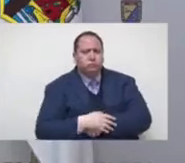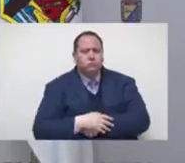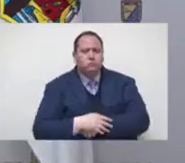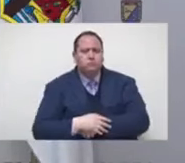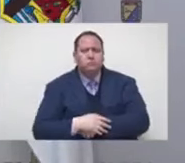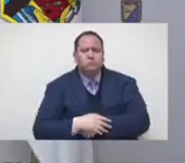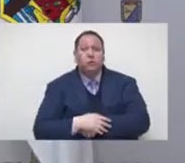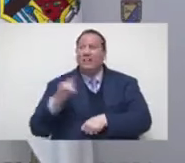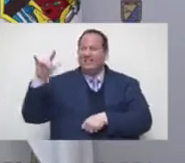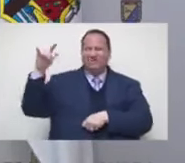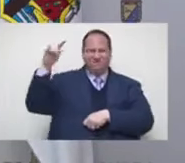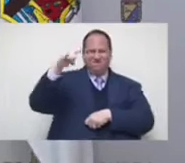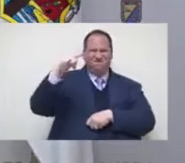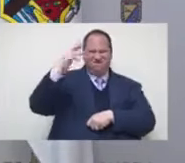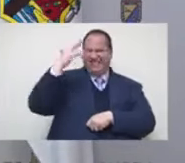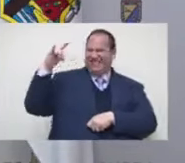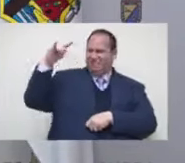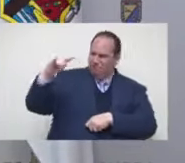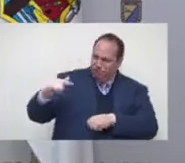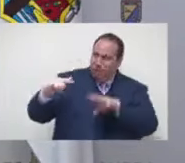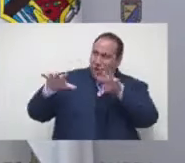Esa de la avioneta, por ejemplo.